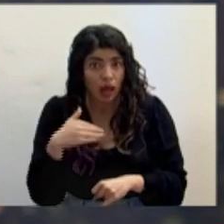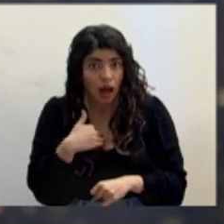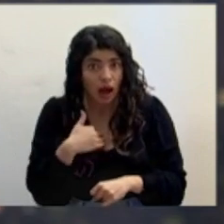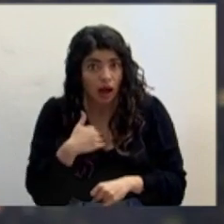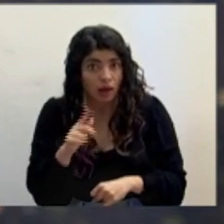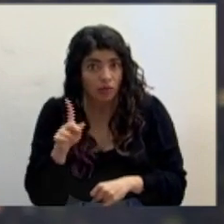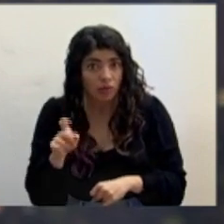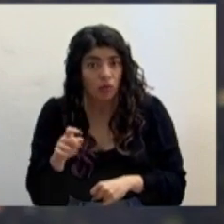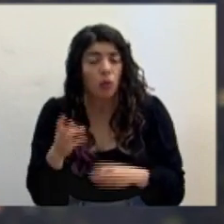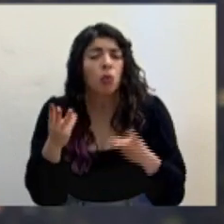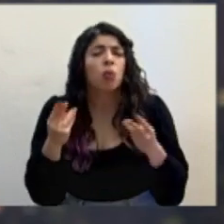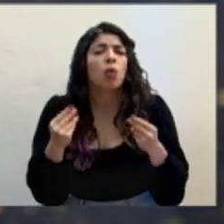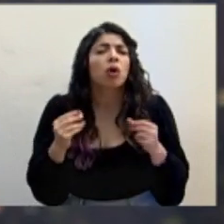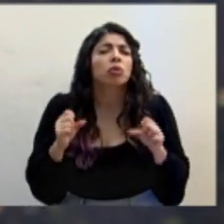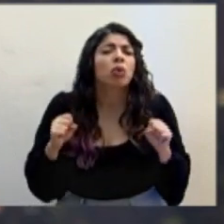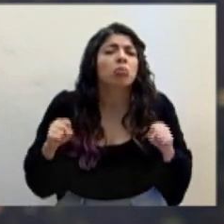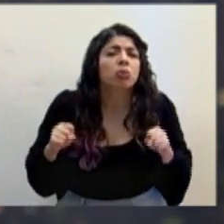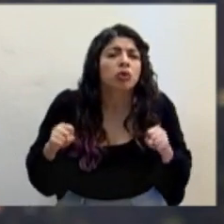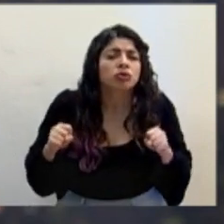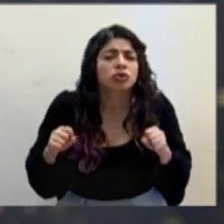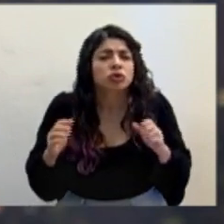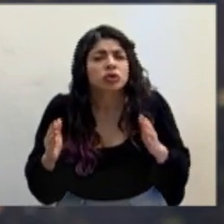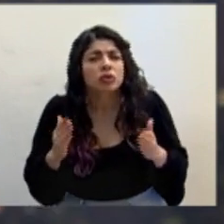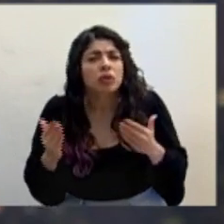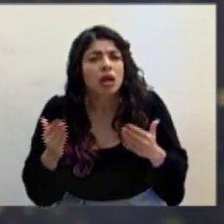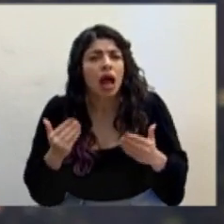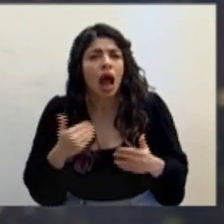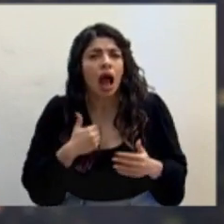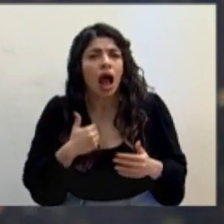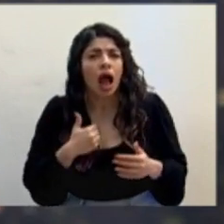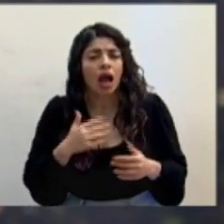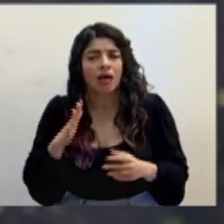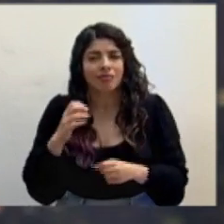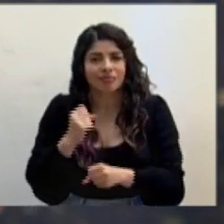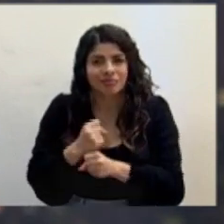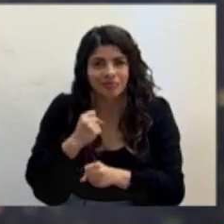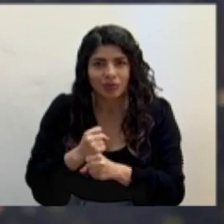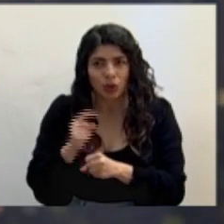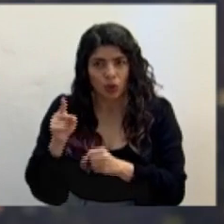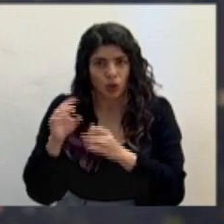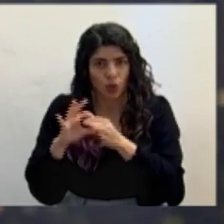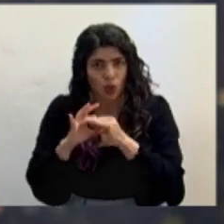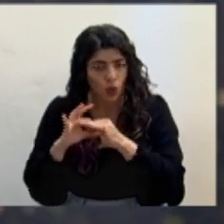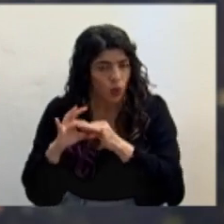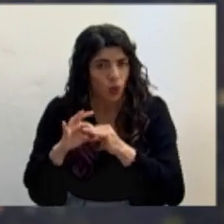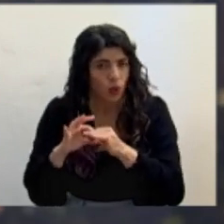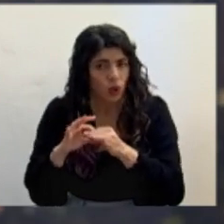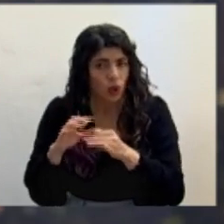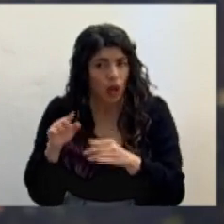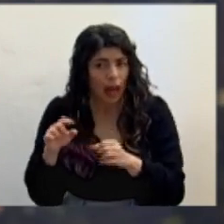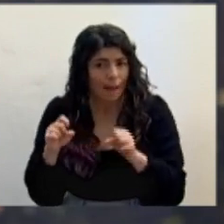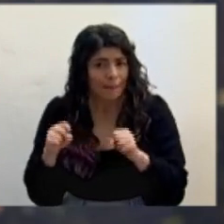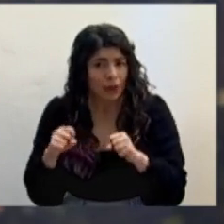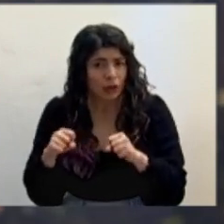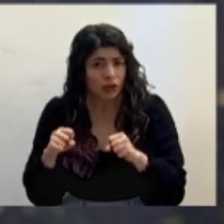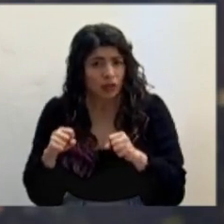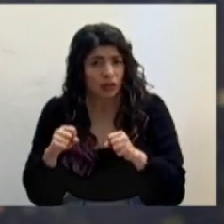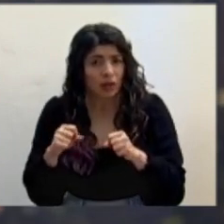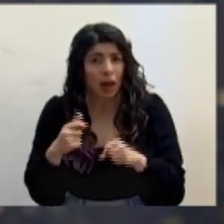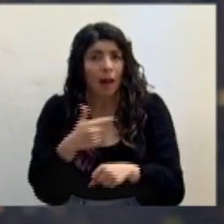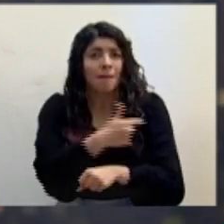¿Cuántas posibilidades hay dentro de las tareas y de la misión que usted coordina de que se